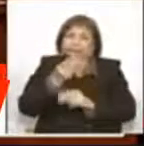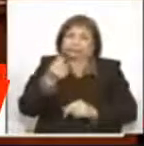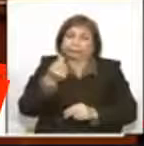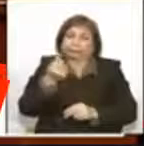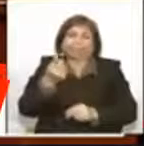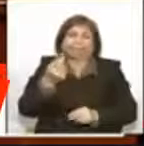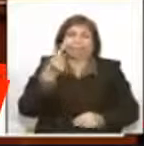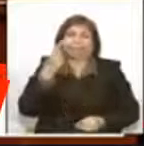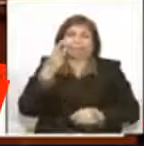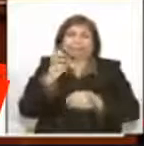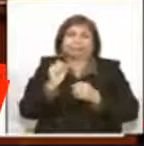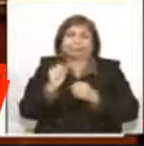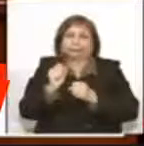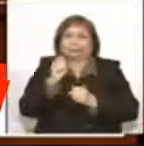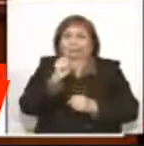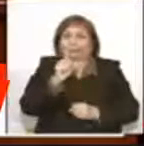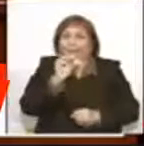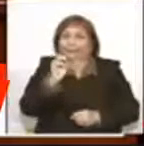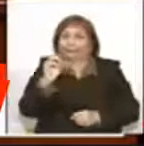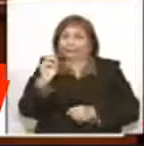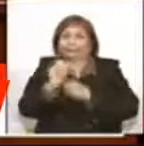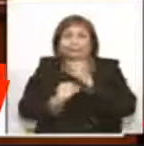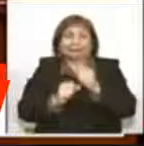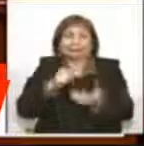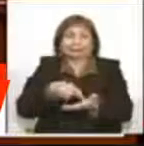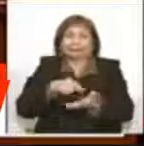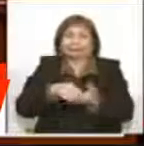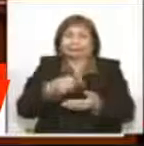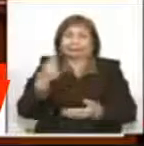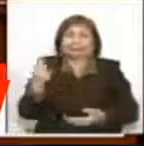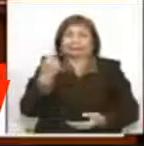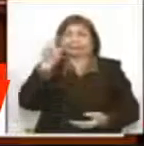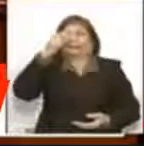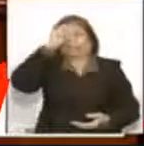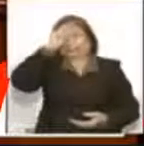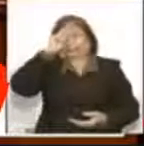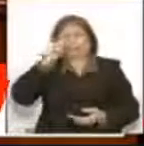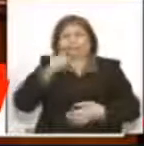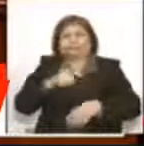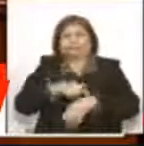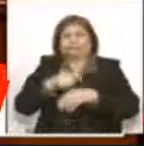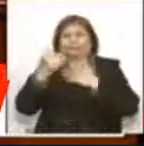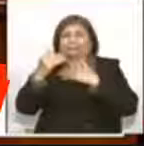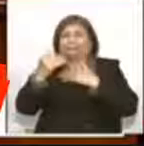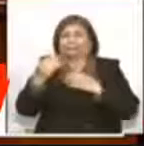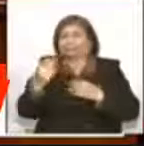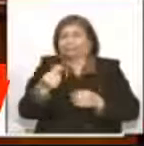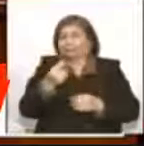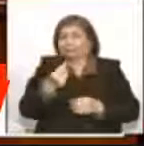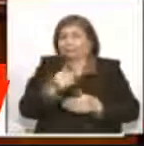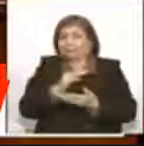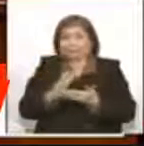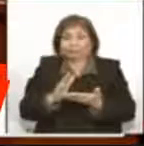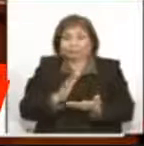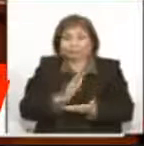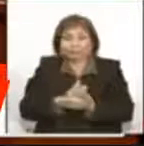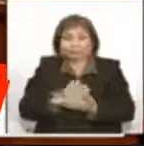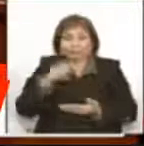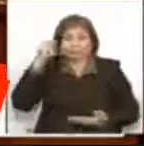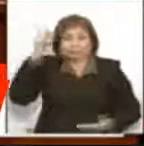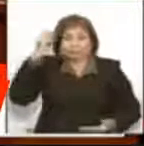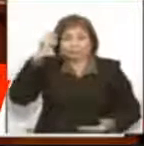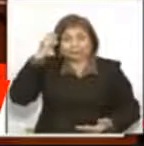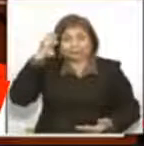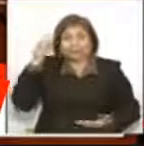ello, el Perú se mantiene como el único país de la región que a poco tiempo de salir de una crisis